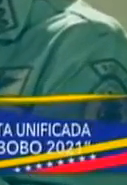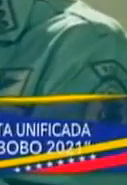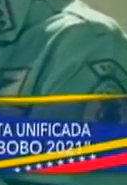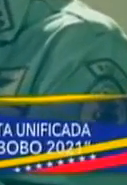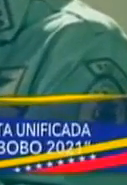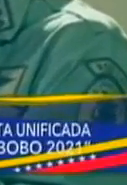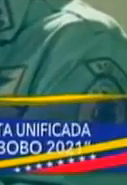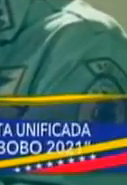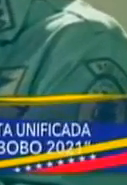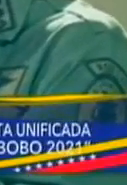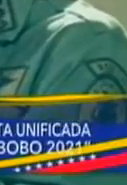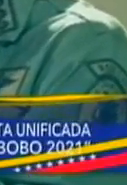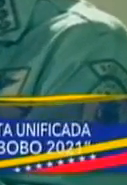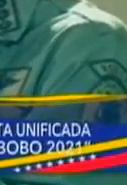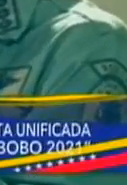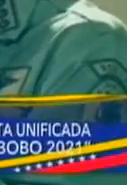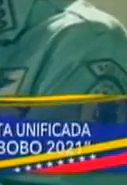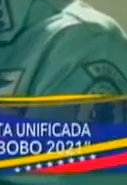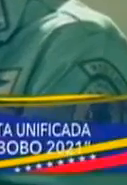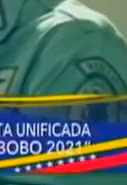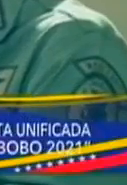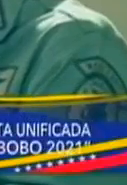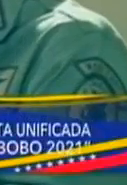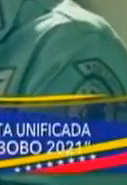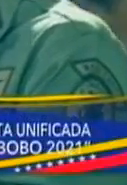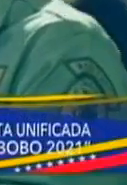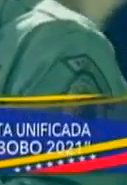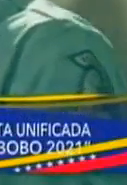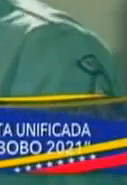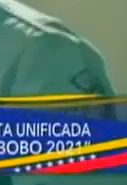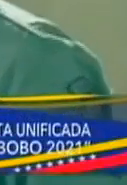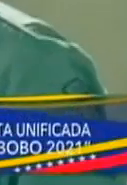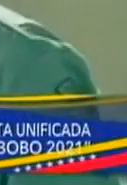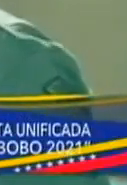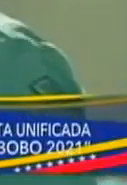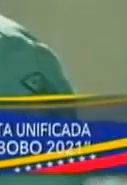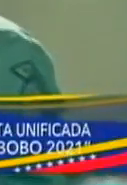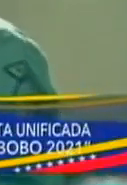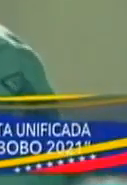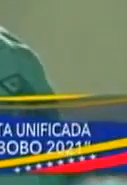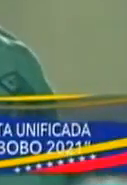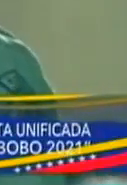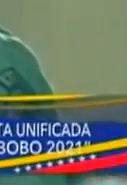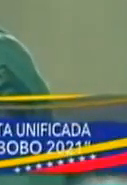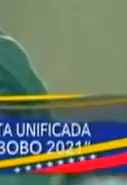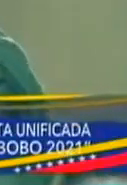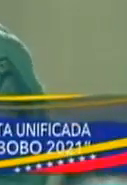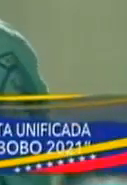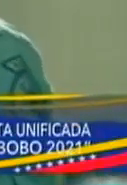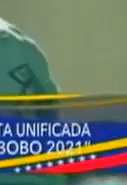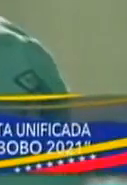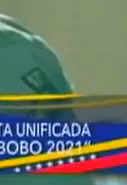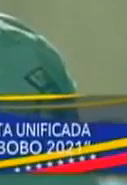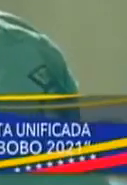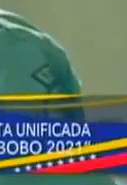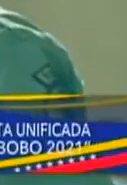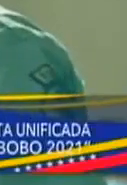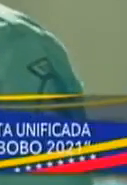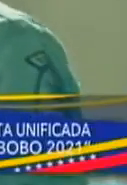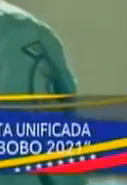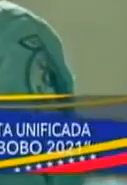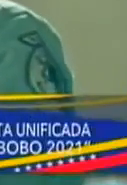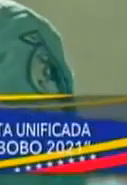los cuatro componentes de la Fuerza Armada, nuestro componente especial, de manera integrada, de manera unida, de manera cohesionada y